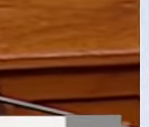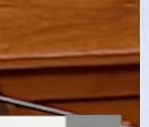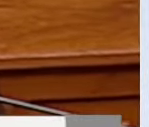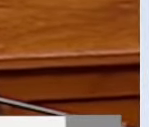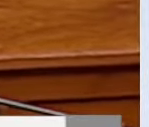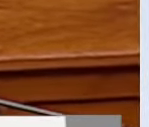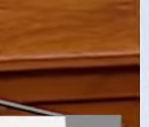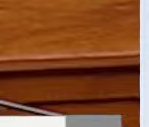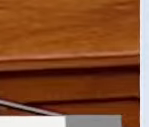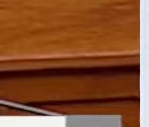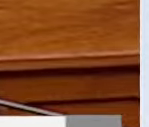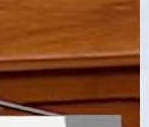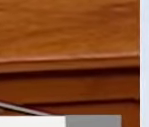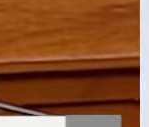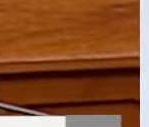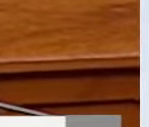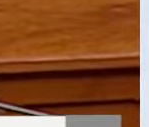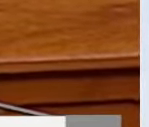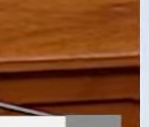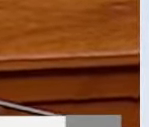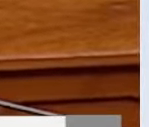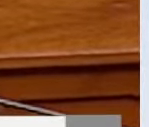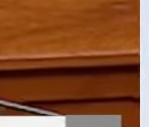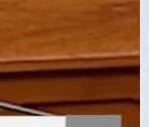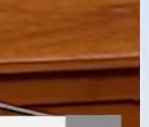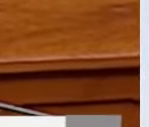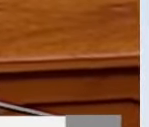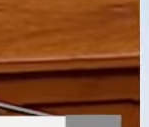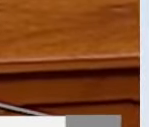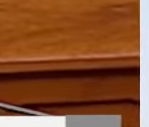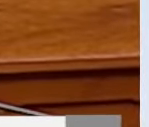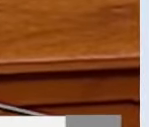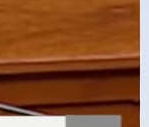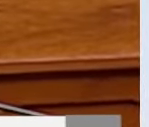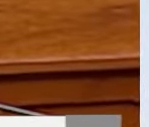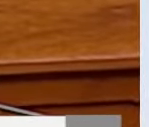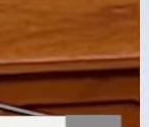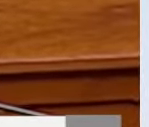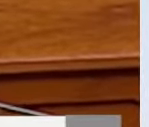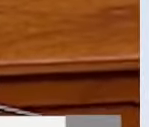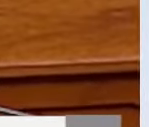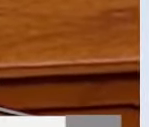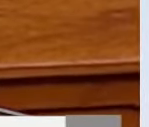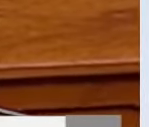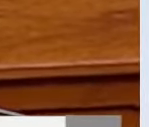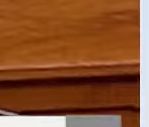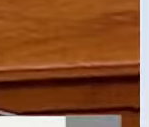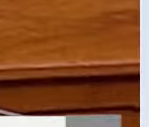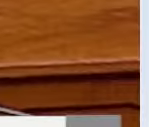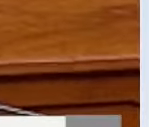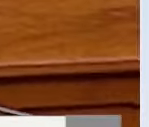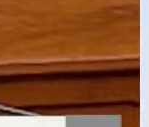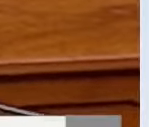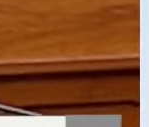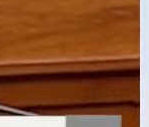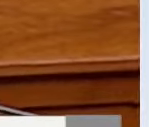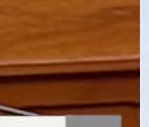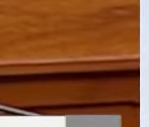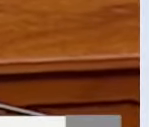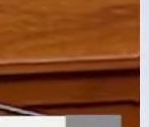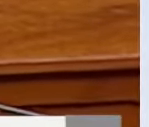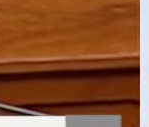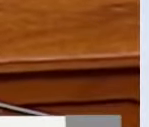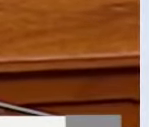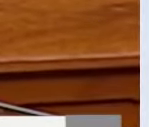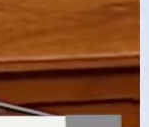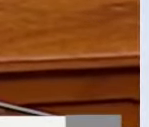porque en Piura ya no solamente se nos caen los puentes por el fenómeno del Niño, se nos caen los